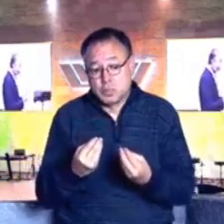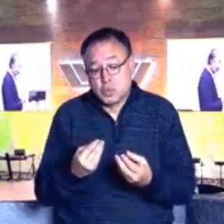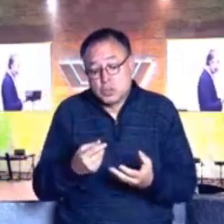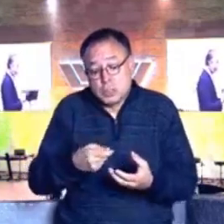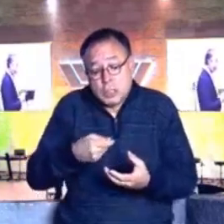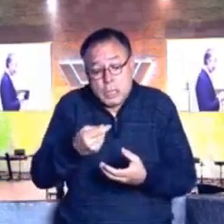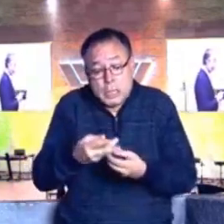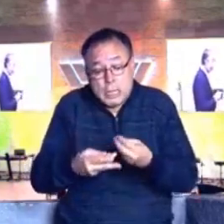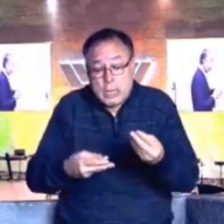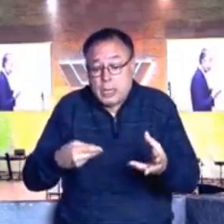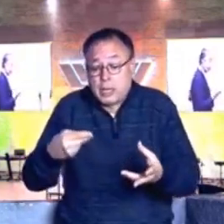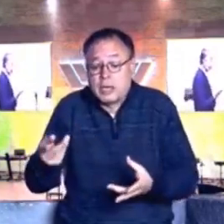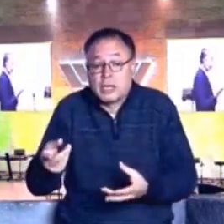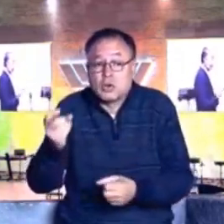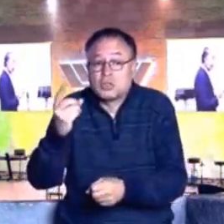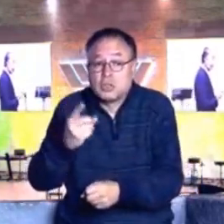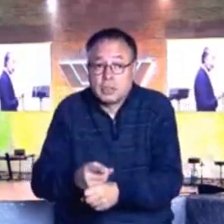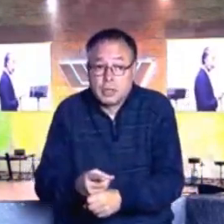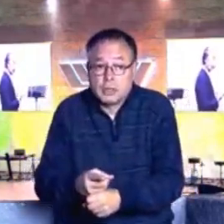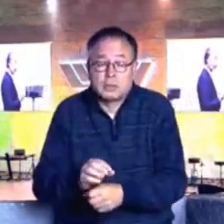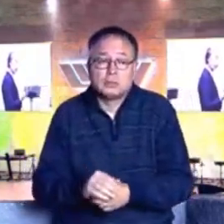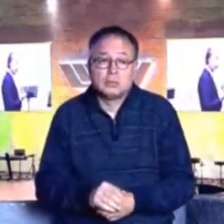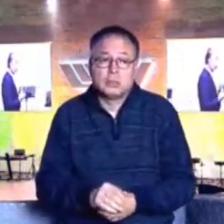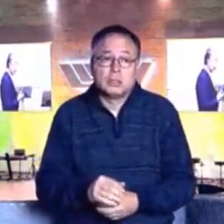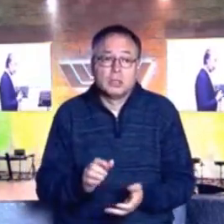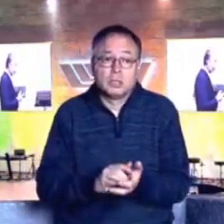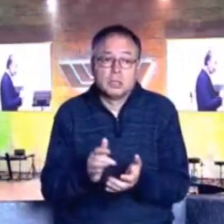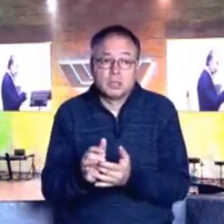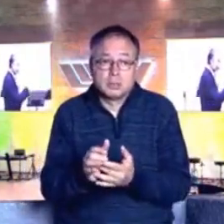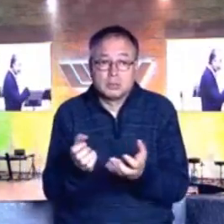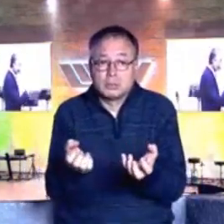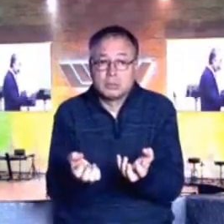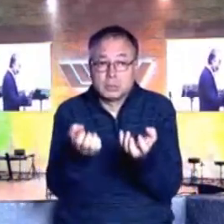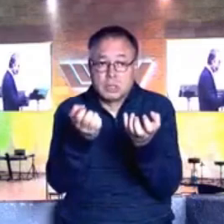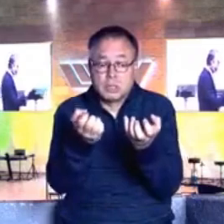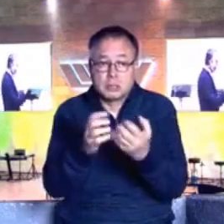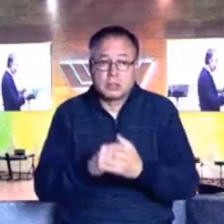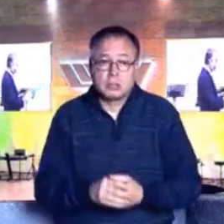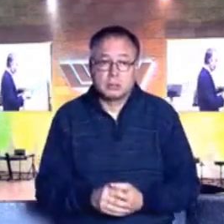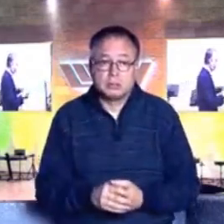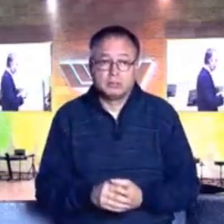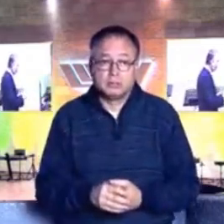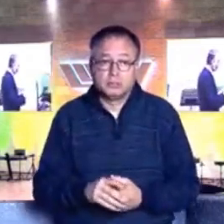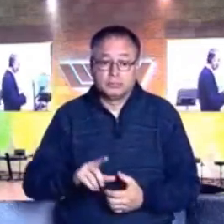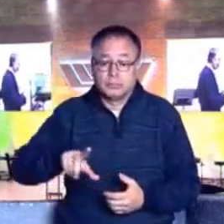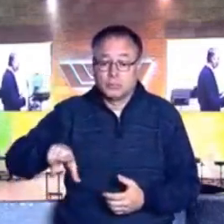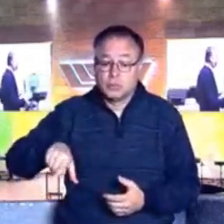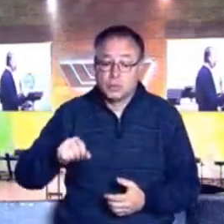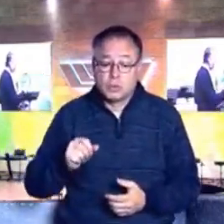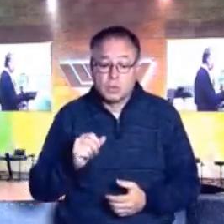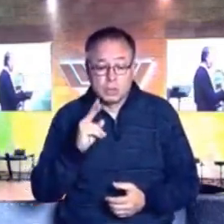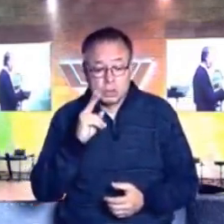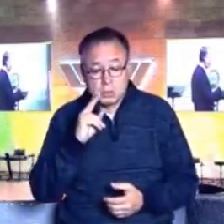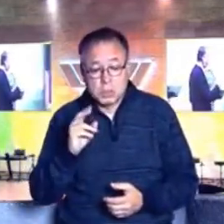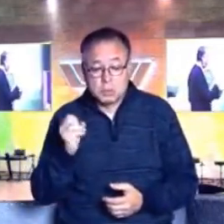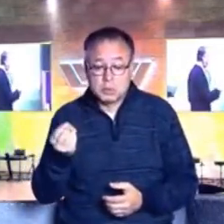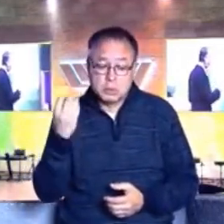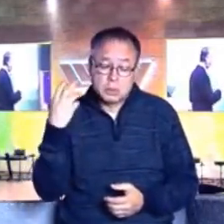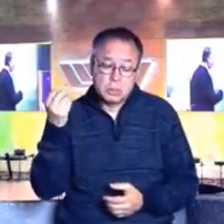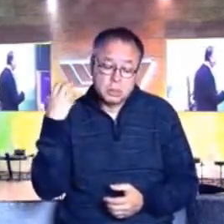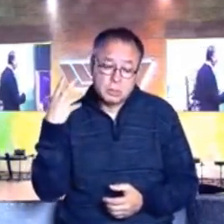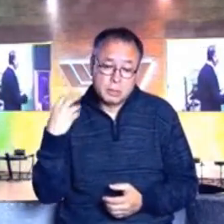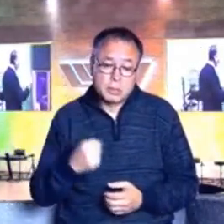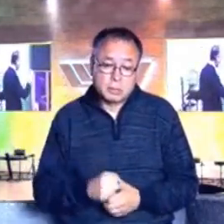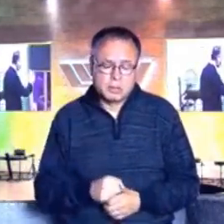tuyo y Jesús lo exaltó ya no nos relata el evangelio Cuál fue el milagro ni cómo